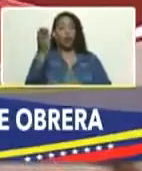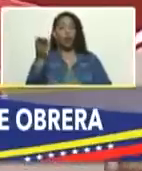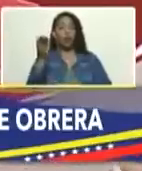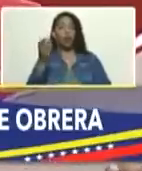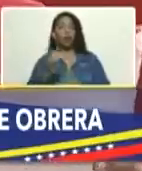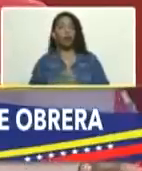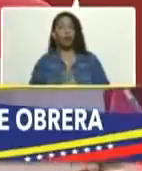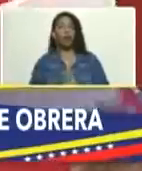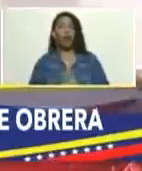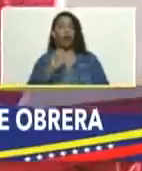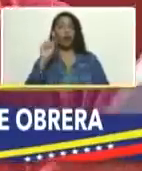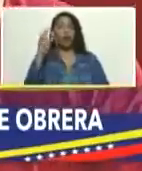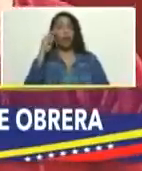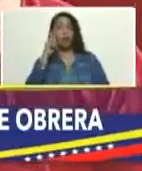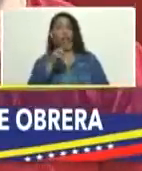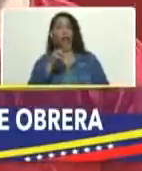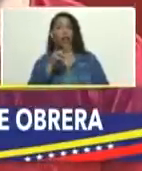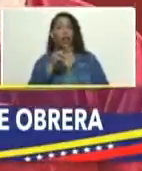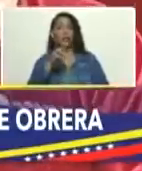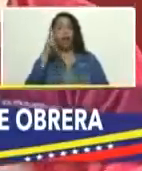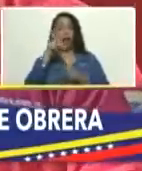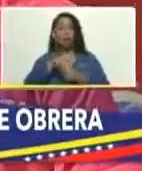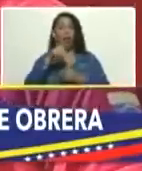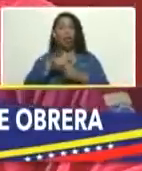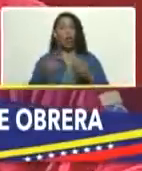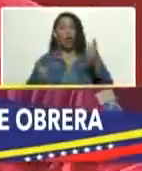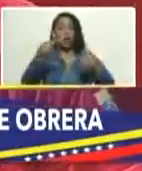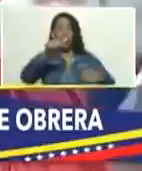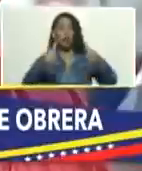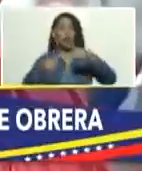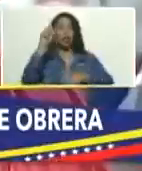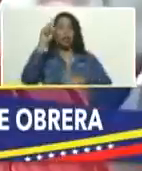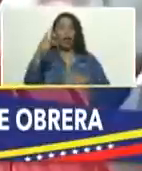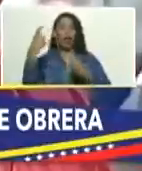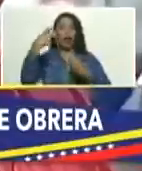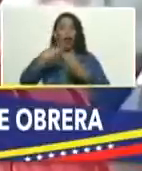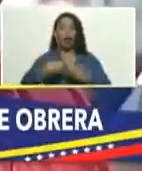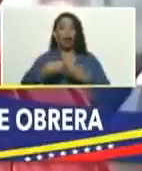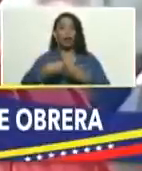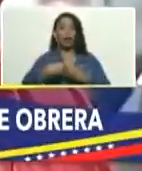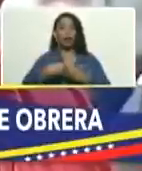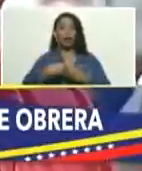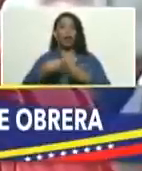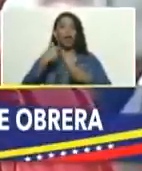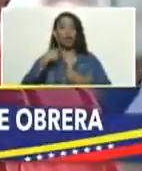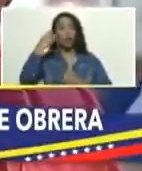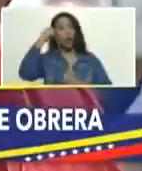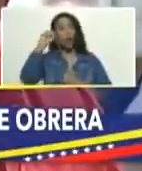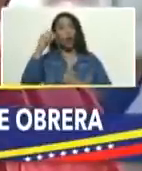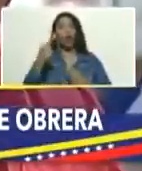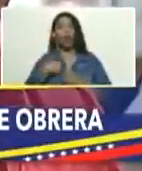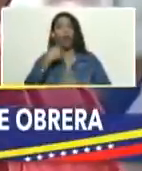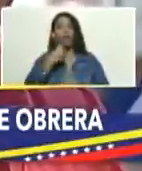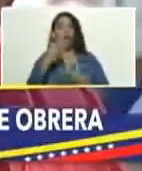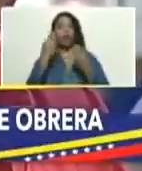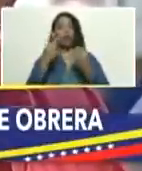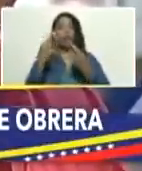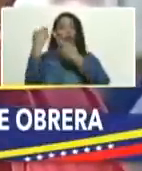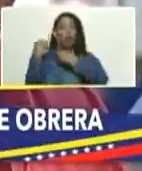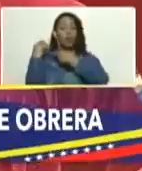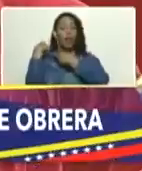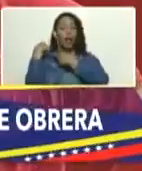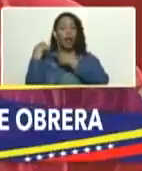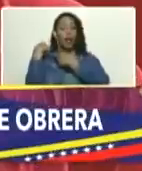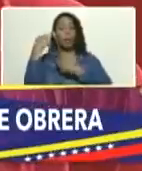desde el punto de vista de la petroquímica y también del gas. Y me recuerdo, y lo voy a decir con mucha responsabilidad,